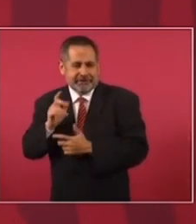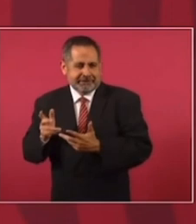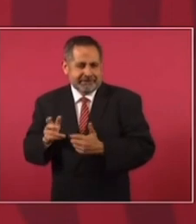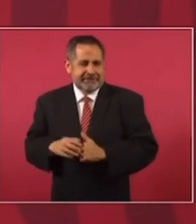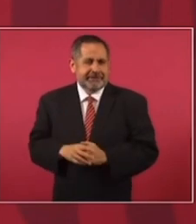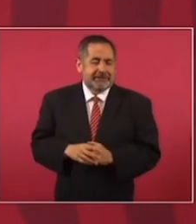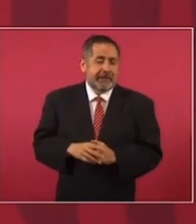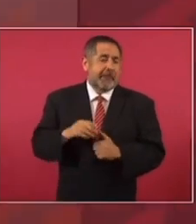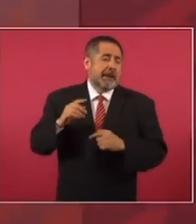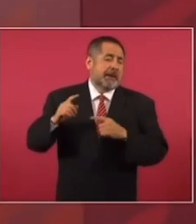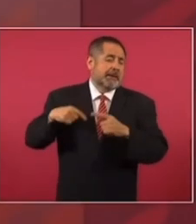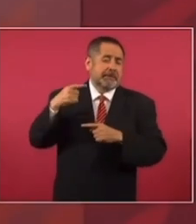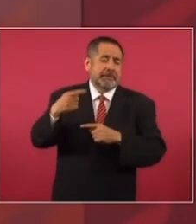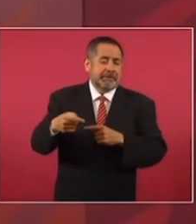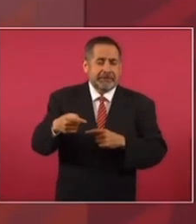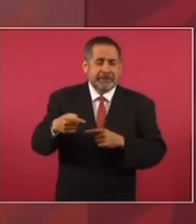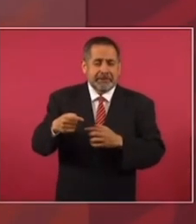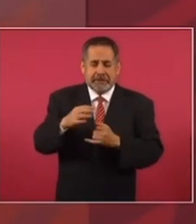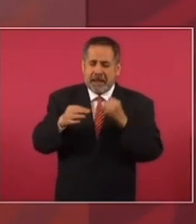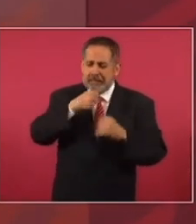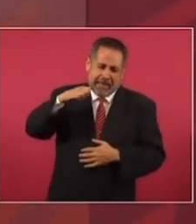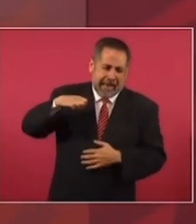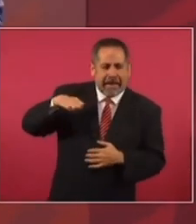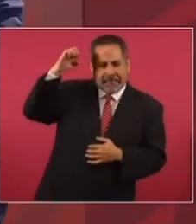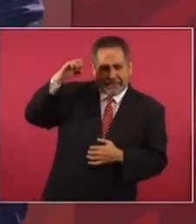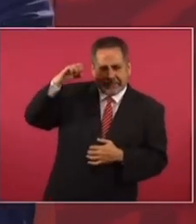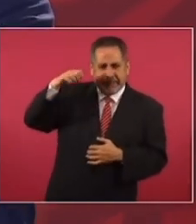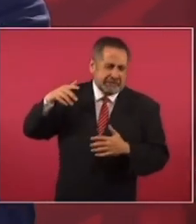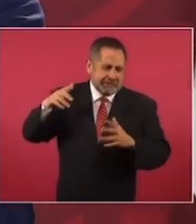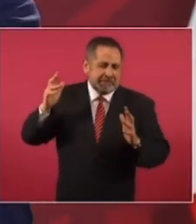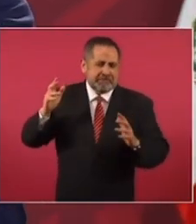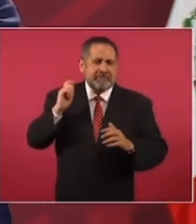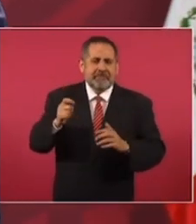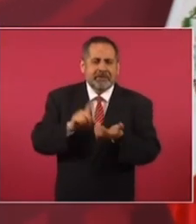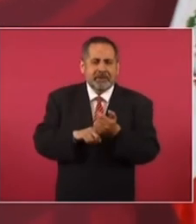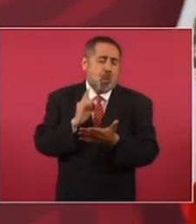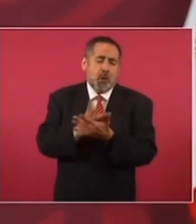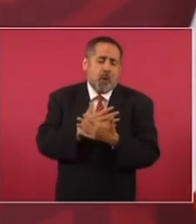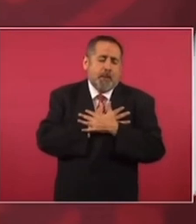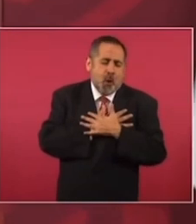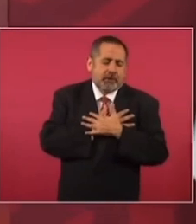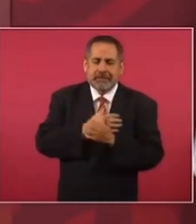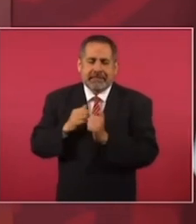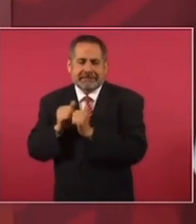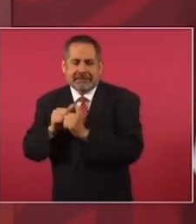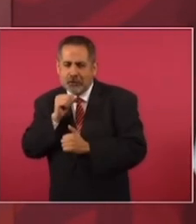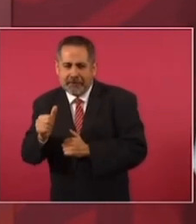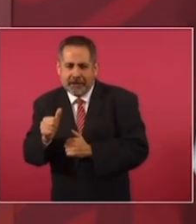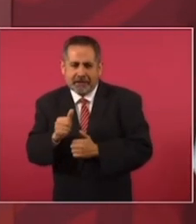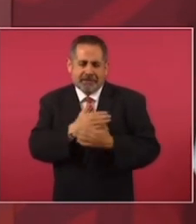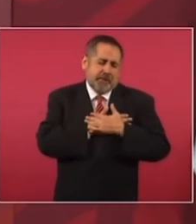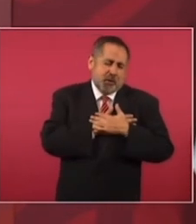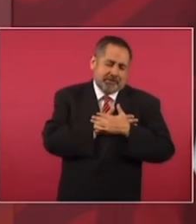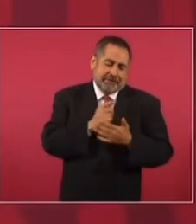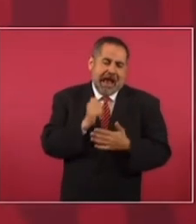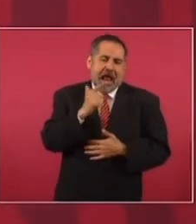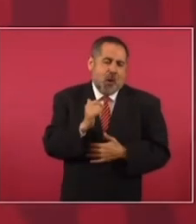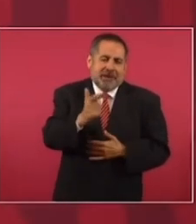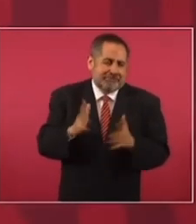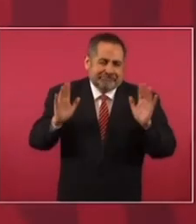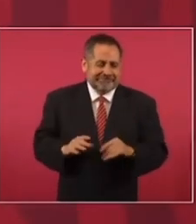Loret lo desmadra, lo desborona, lo hace trizas. Eso de que en el testamento está que primero